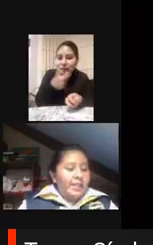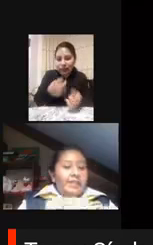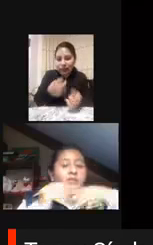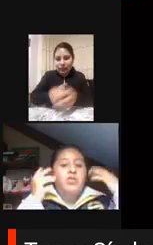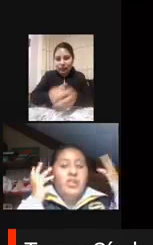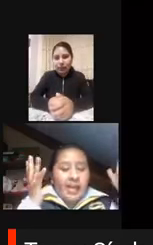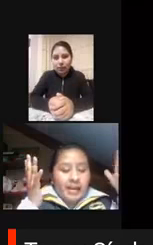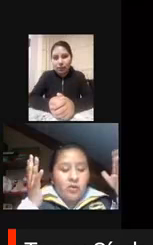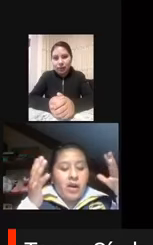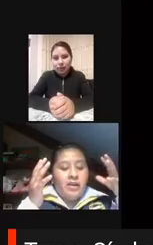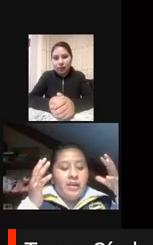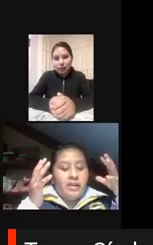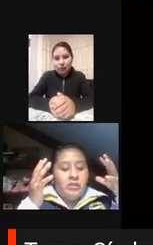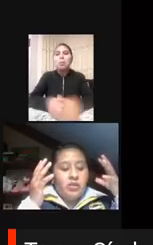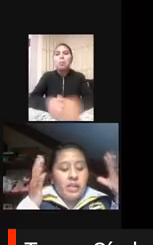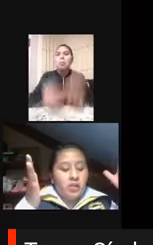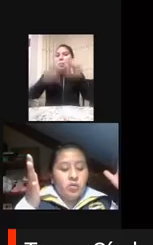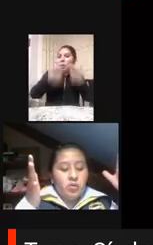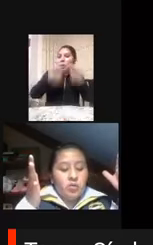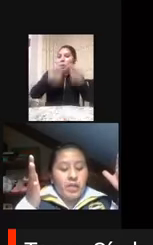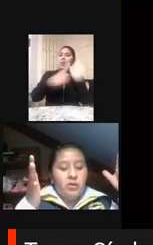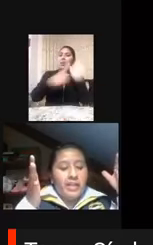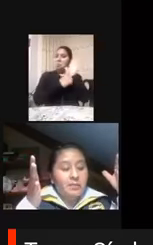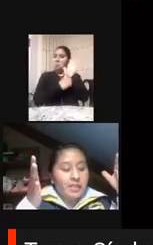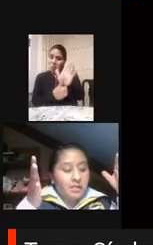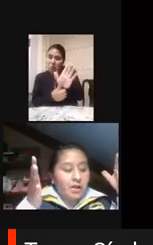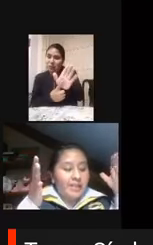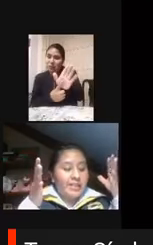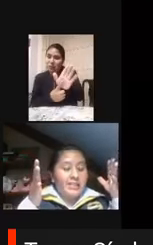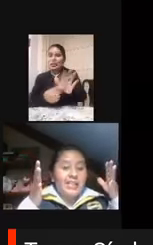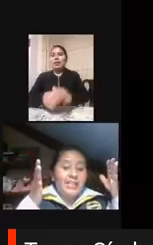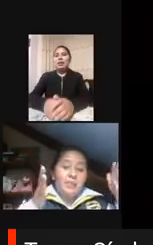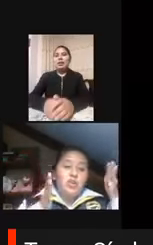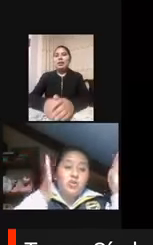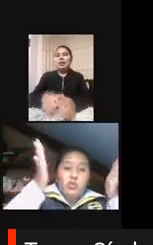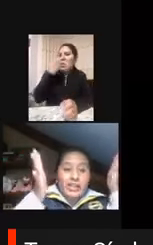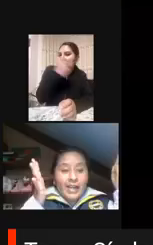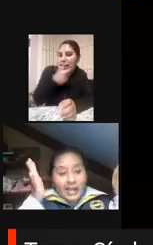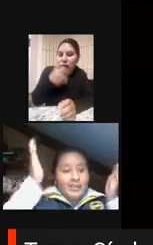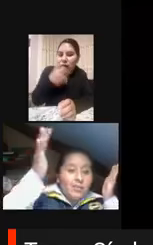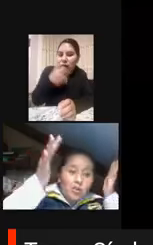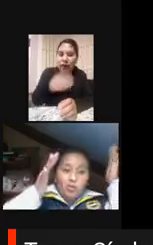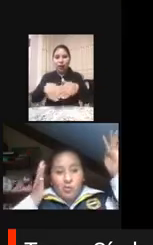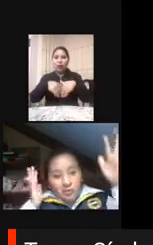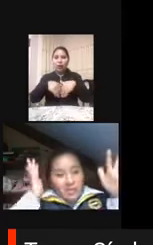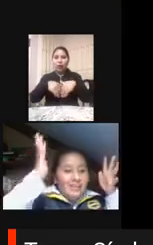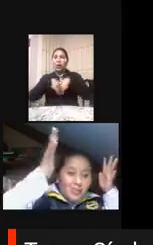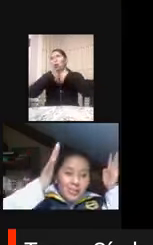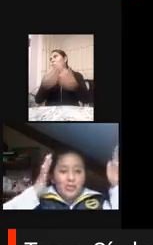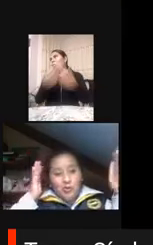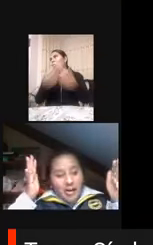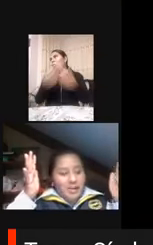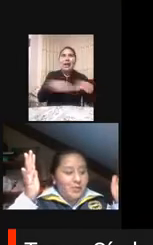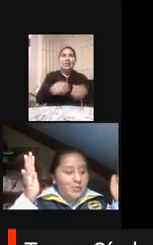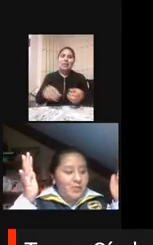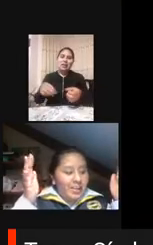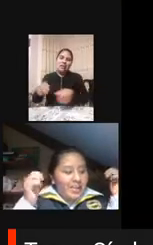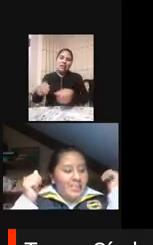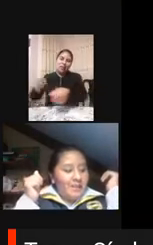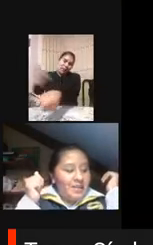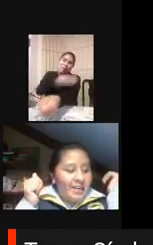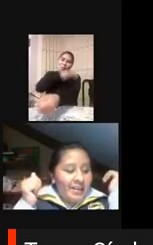pueden demostrar o demostrar su lenguaje expresivo a través de la expresión musical, haciendo los movimientos de su cuerpo,